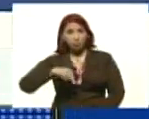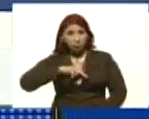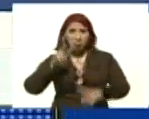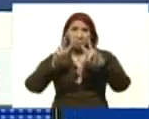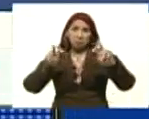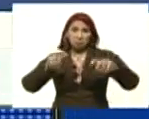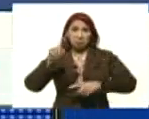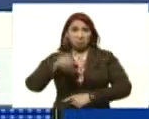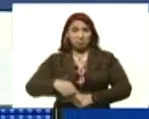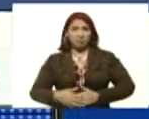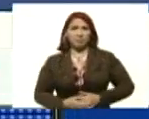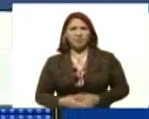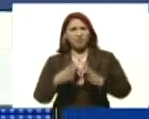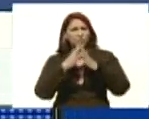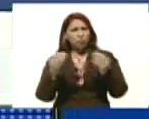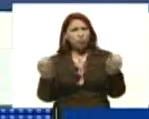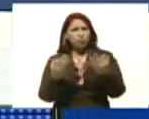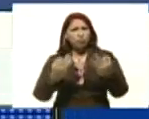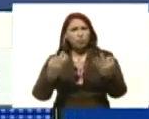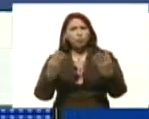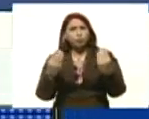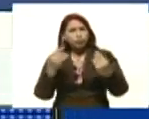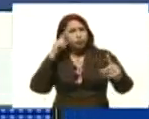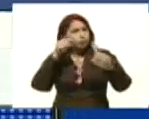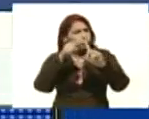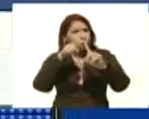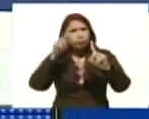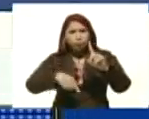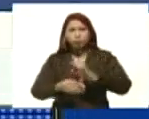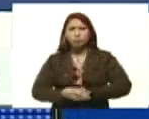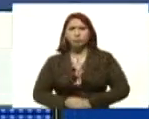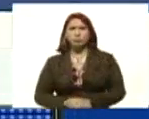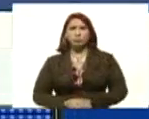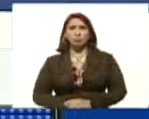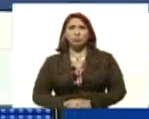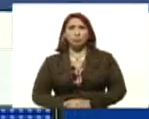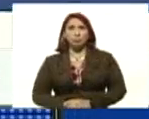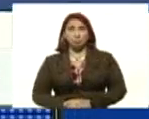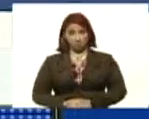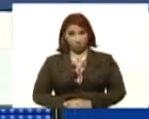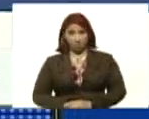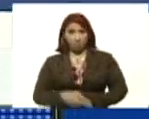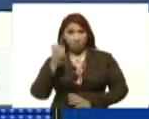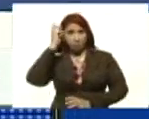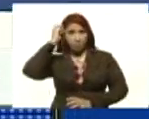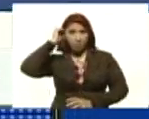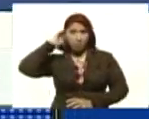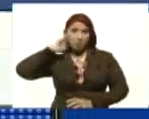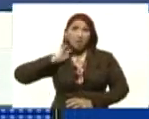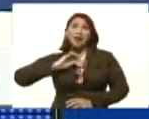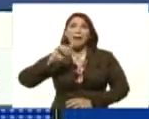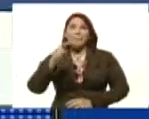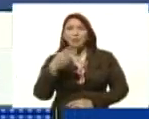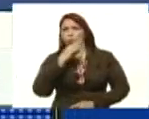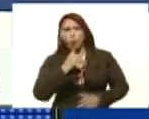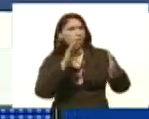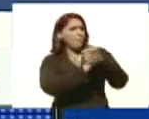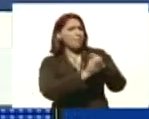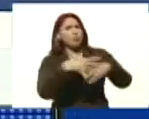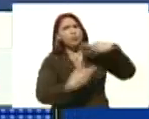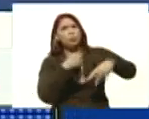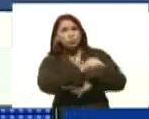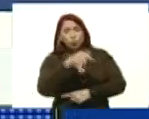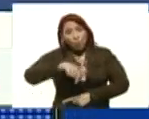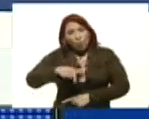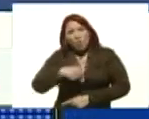Bueno, todo siempre, con mucha objetividad. El principal enemigo de la revolución, hoy por